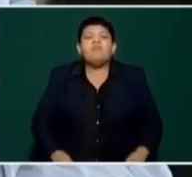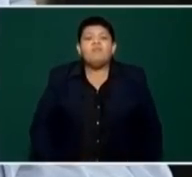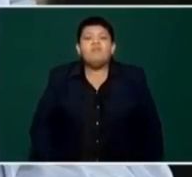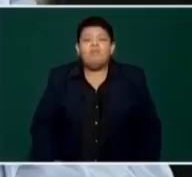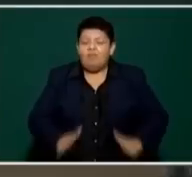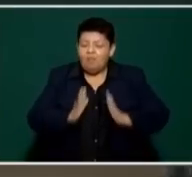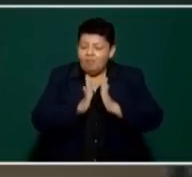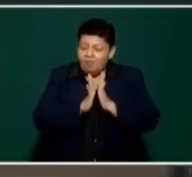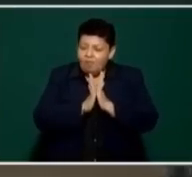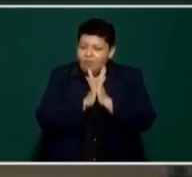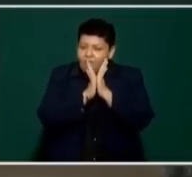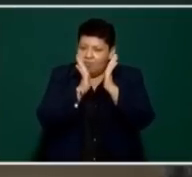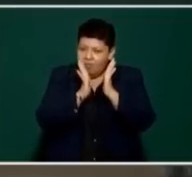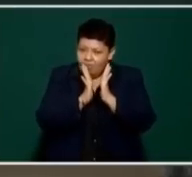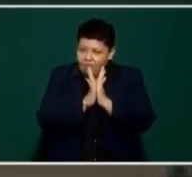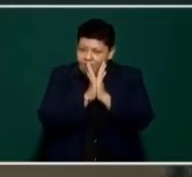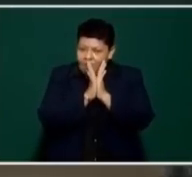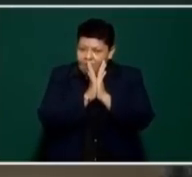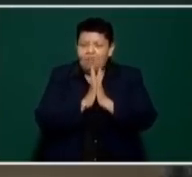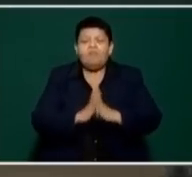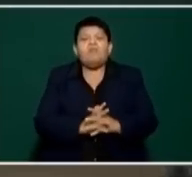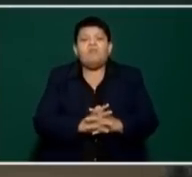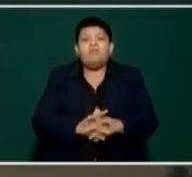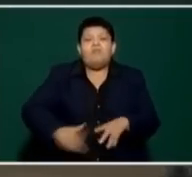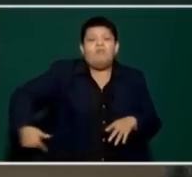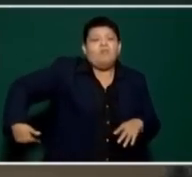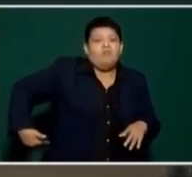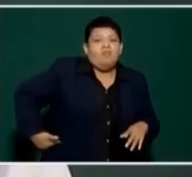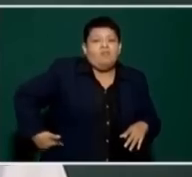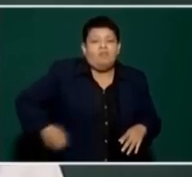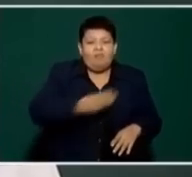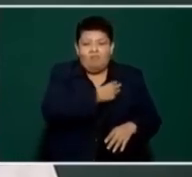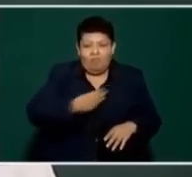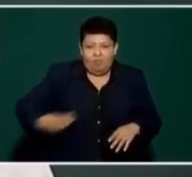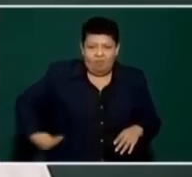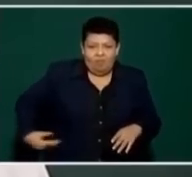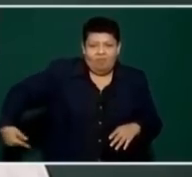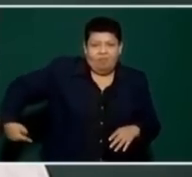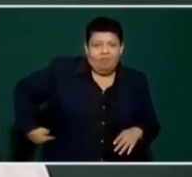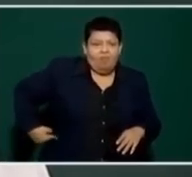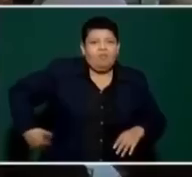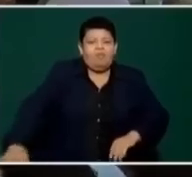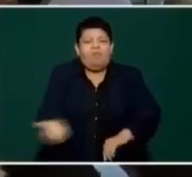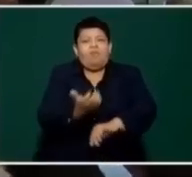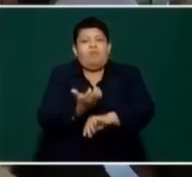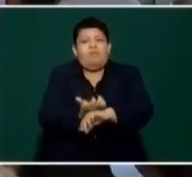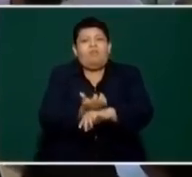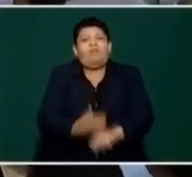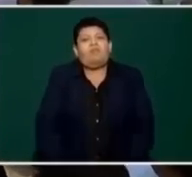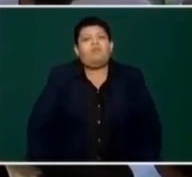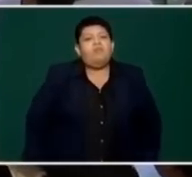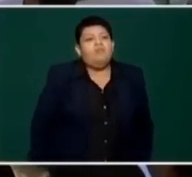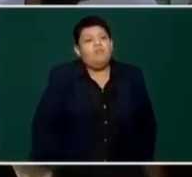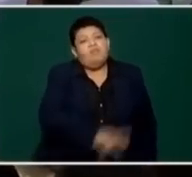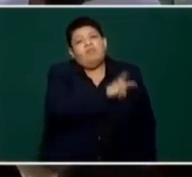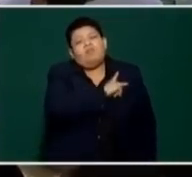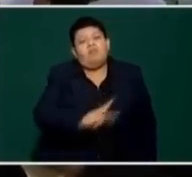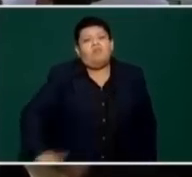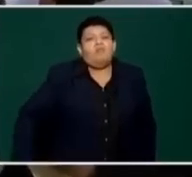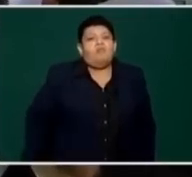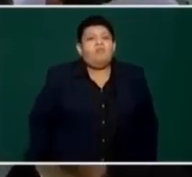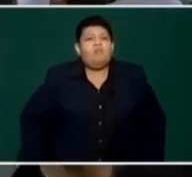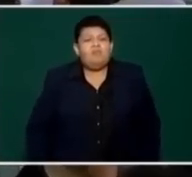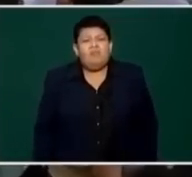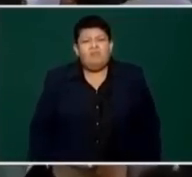participación del gobierno municipal y del gobierno del estado. Presidente, pero no me